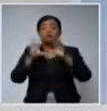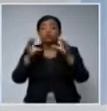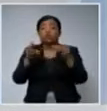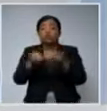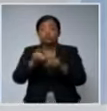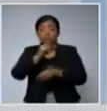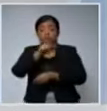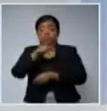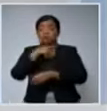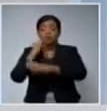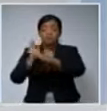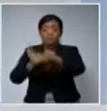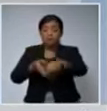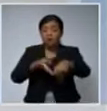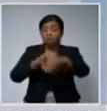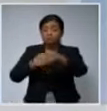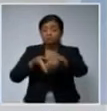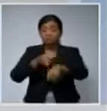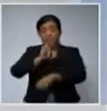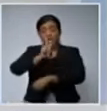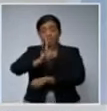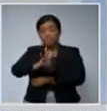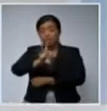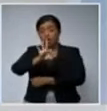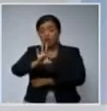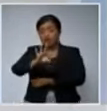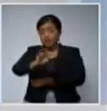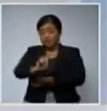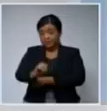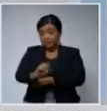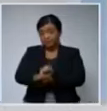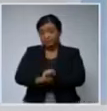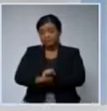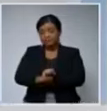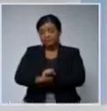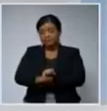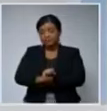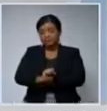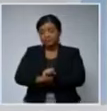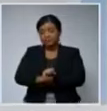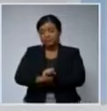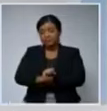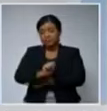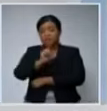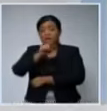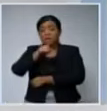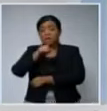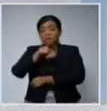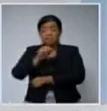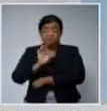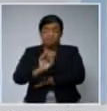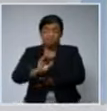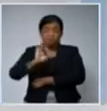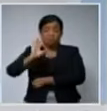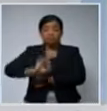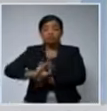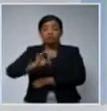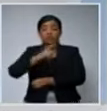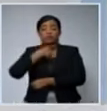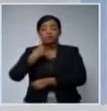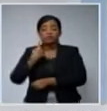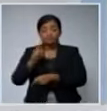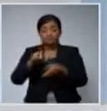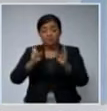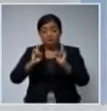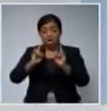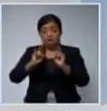de 380 y que la letalidad de Cuba pues se mantiene